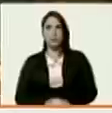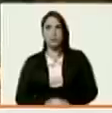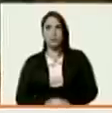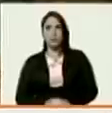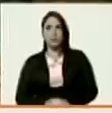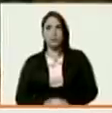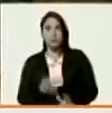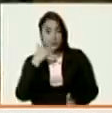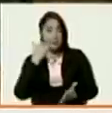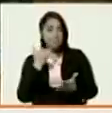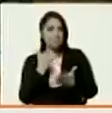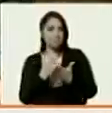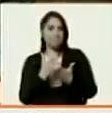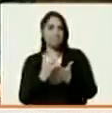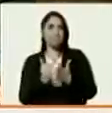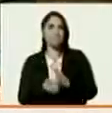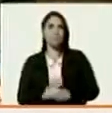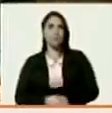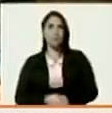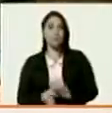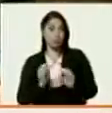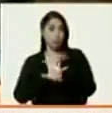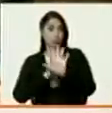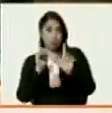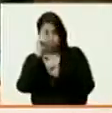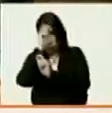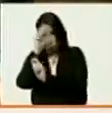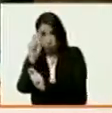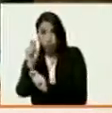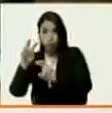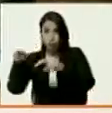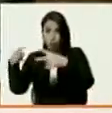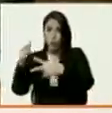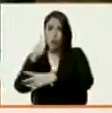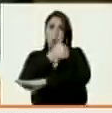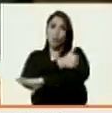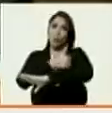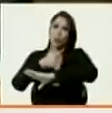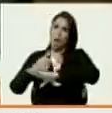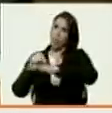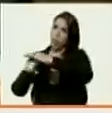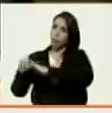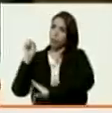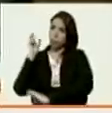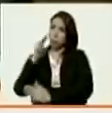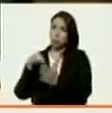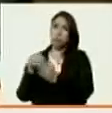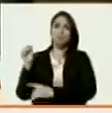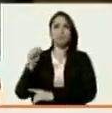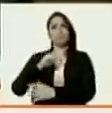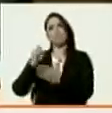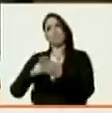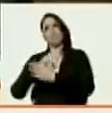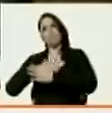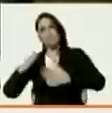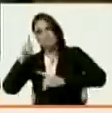Mira, claro que reconocemos a las nuevas autoridades de la Asamblea Nacional, absolutamente.